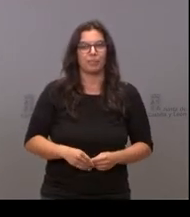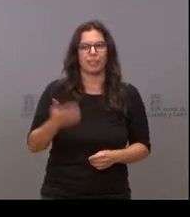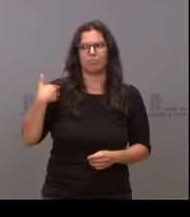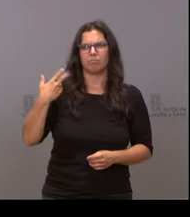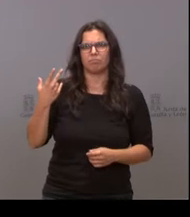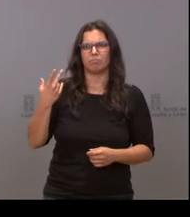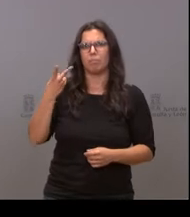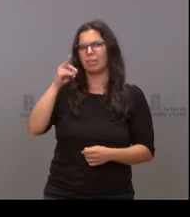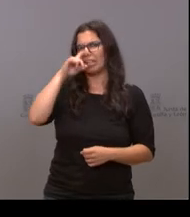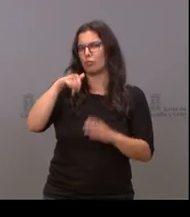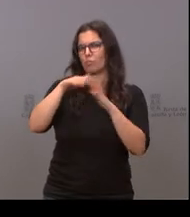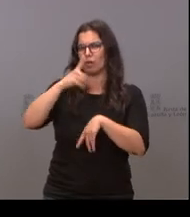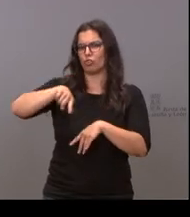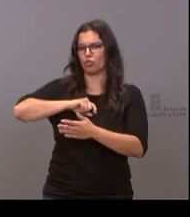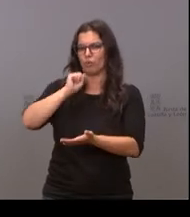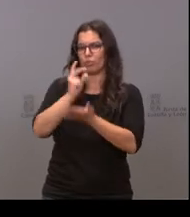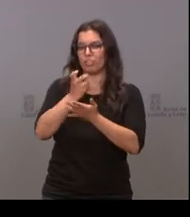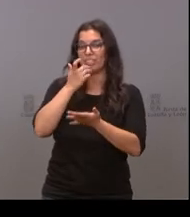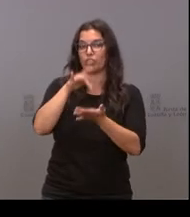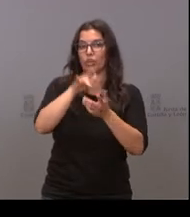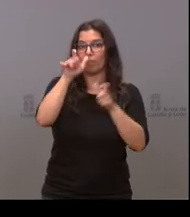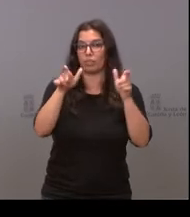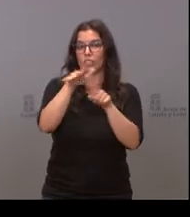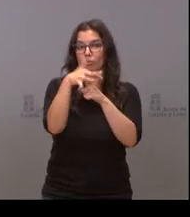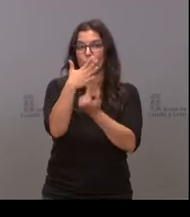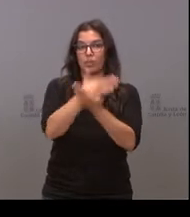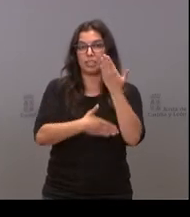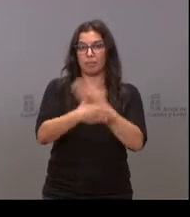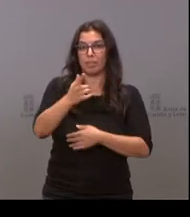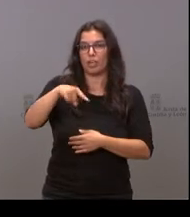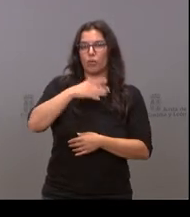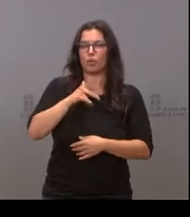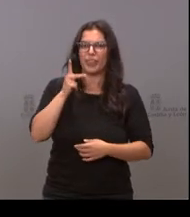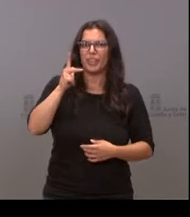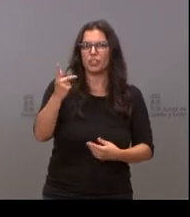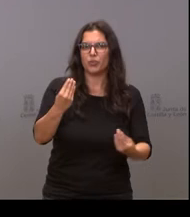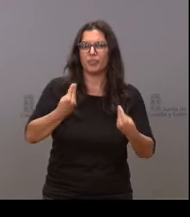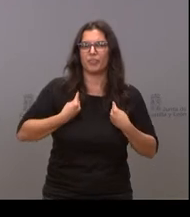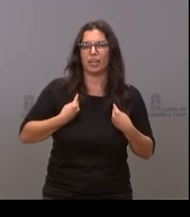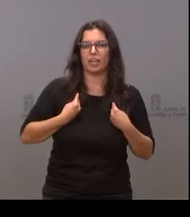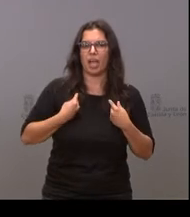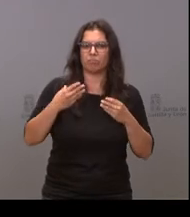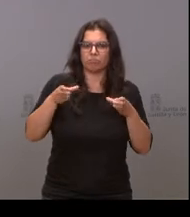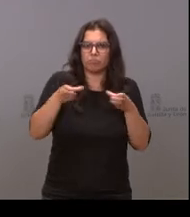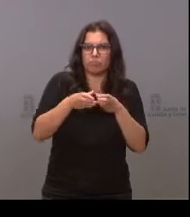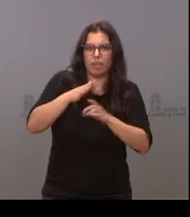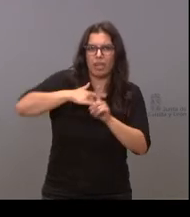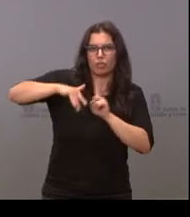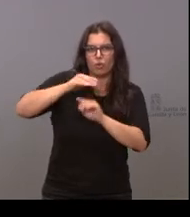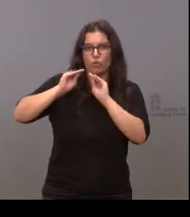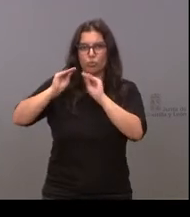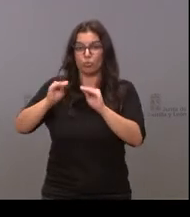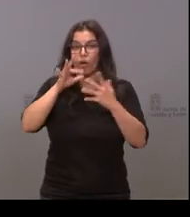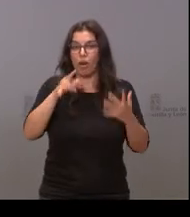porque las personas en situación de discapacidad pudieran ejercer su derecho a vivir y recibir en su comunidad y hoy